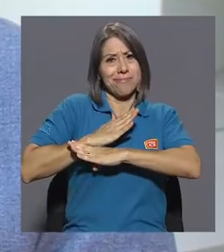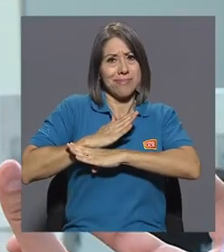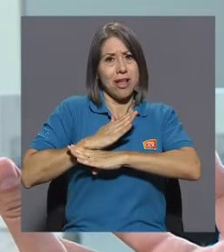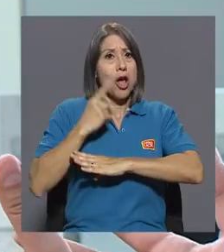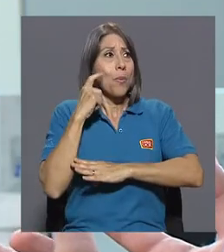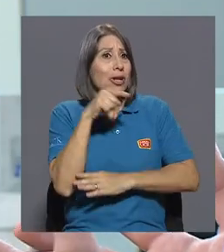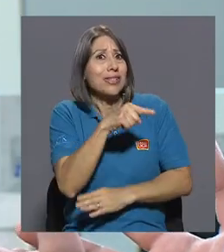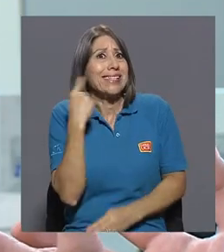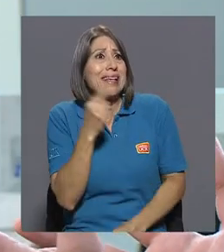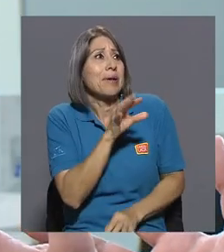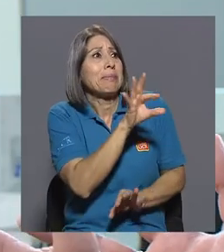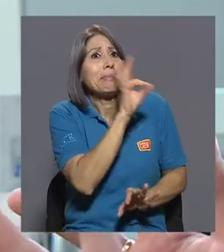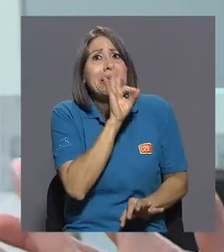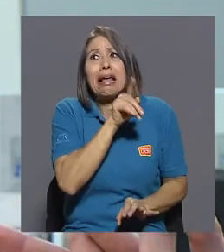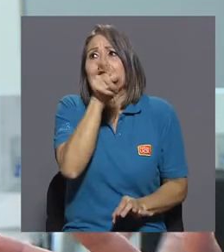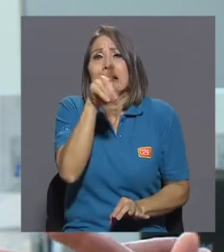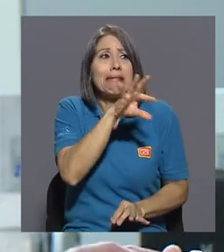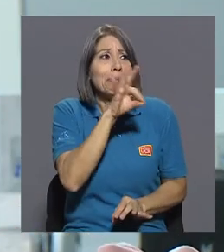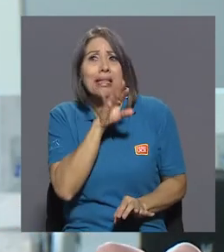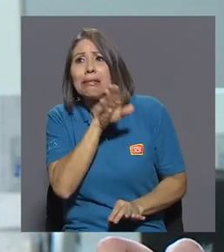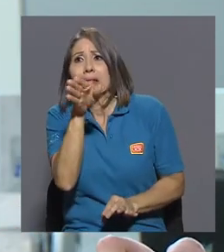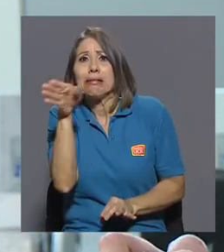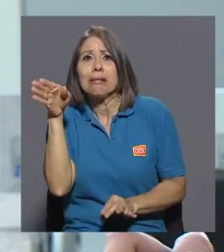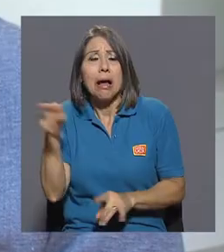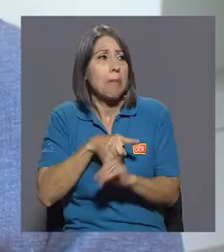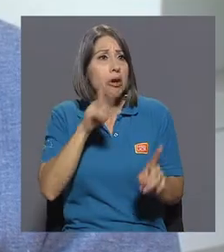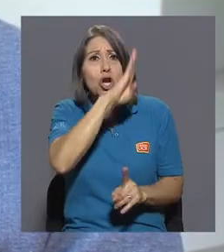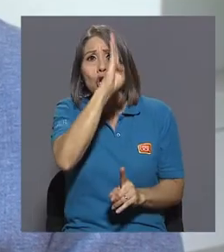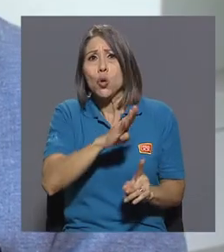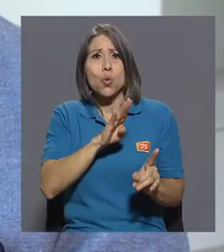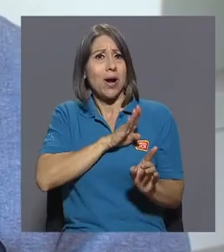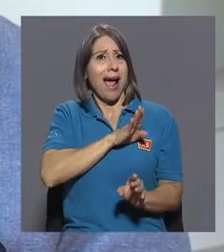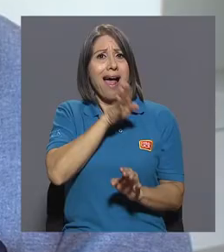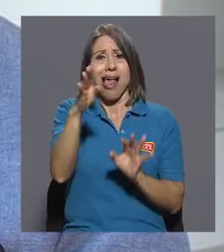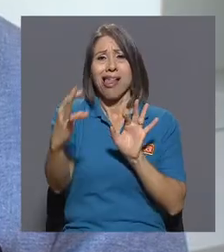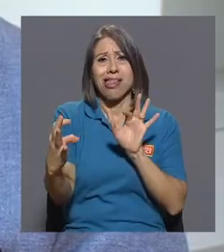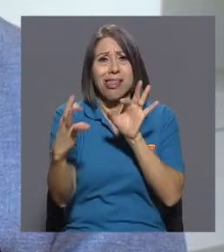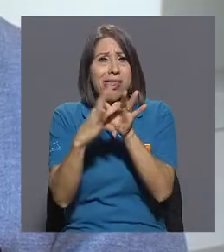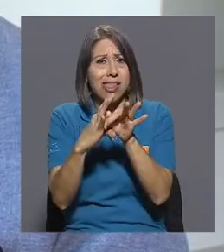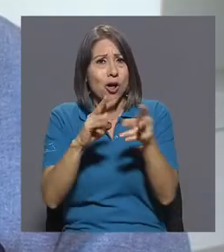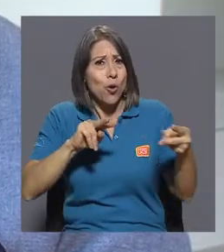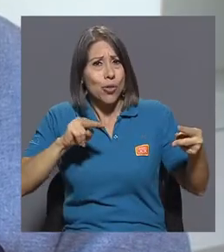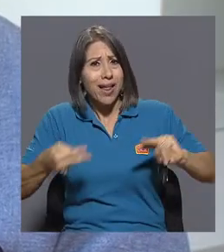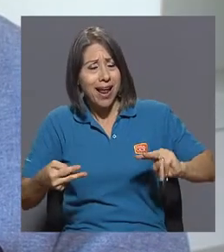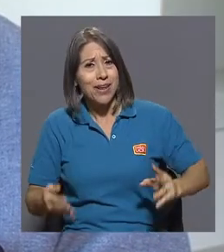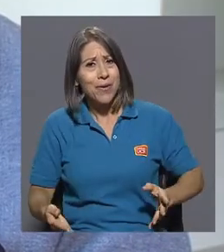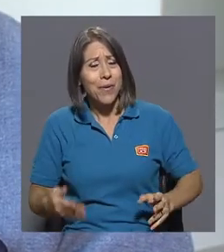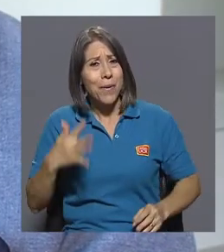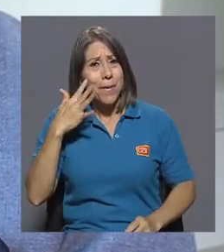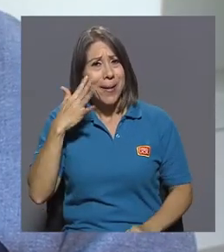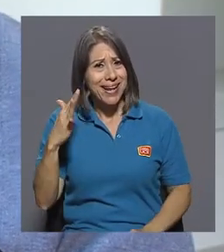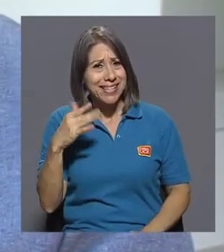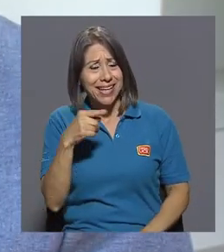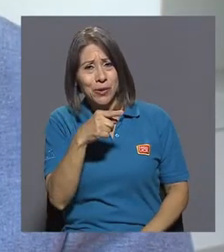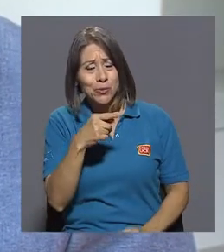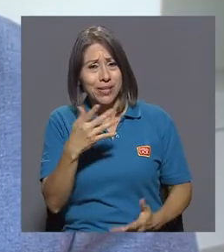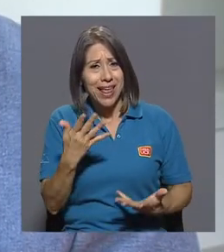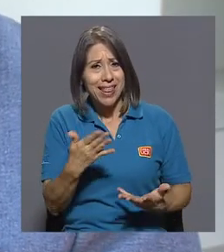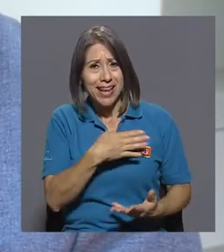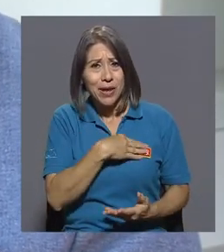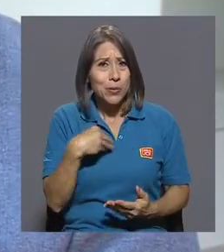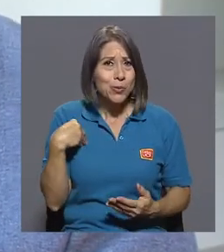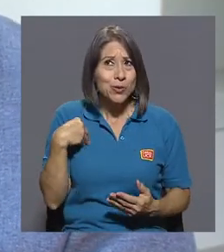nunca está vinculado a eso. Es más bien todo lo contrario. Parece que a usted le gustan las